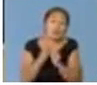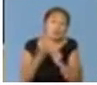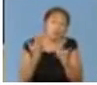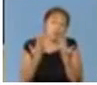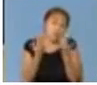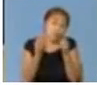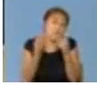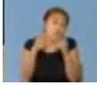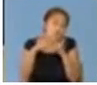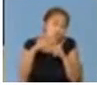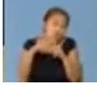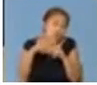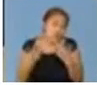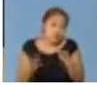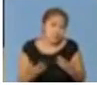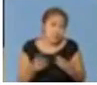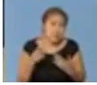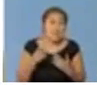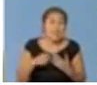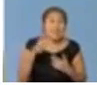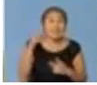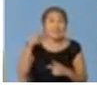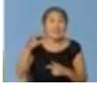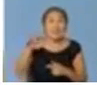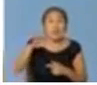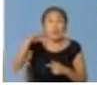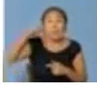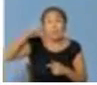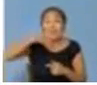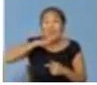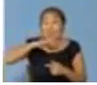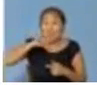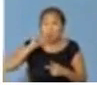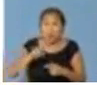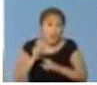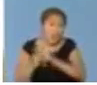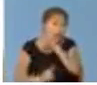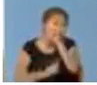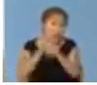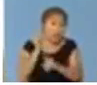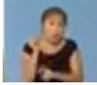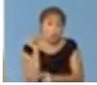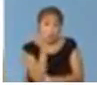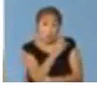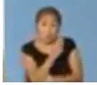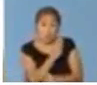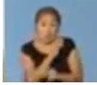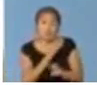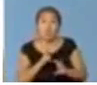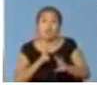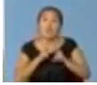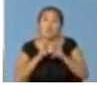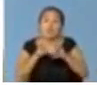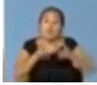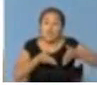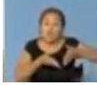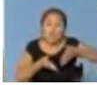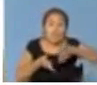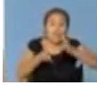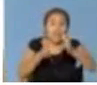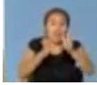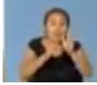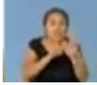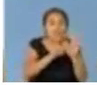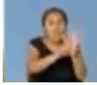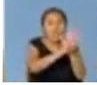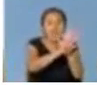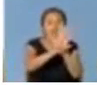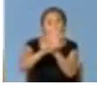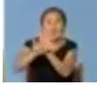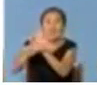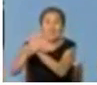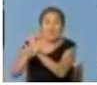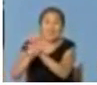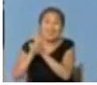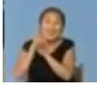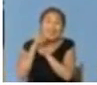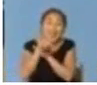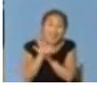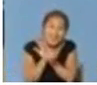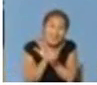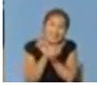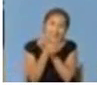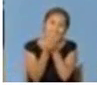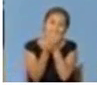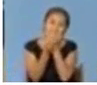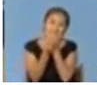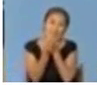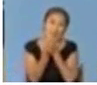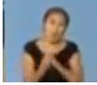bastante positivo. Desde el justicialismo, por lo menos algunos miembros, dijeron que el camino de las tres leyes es el correcto,